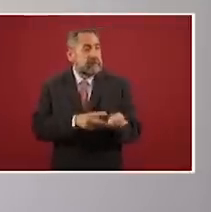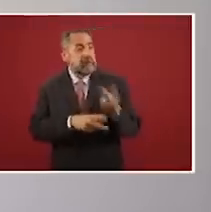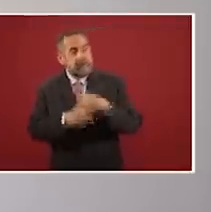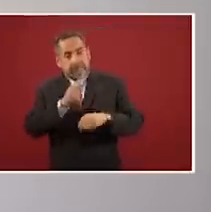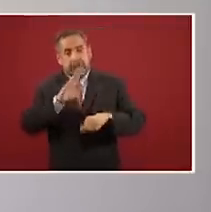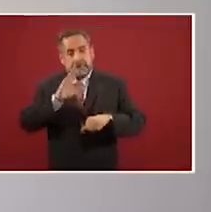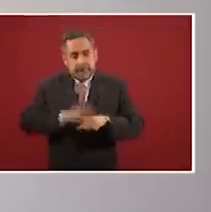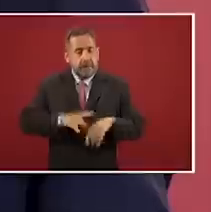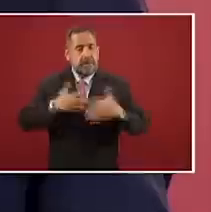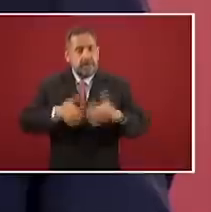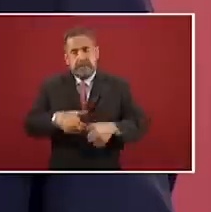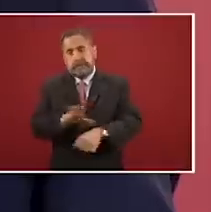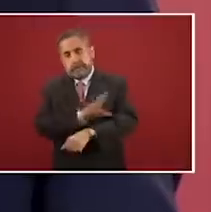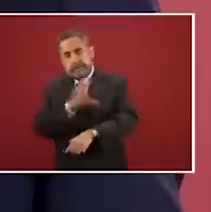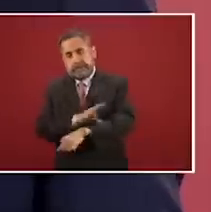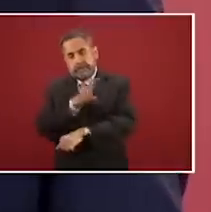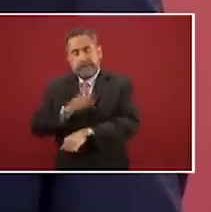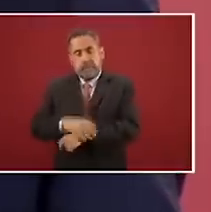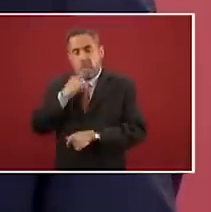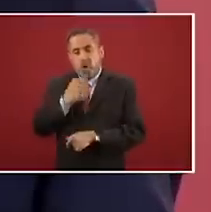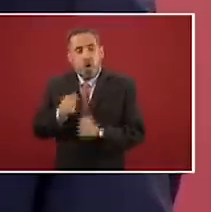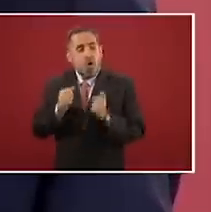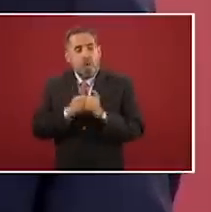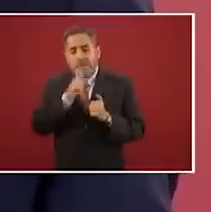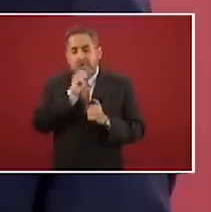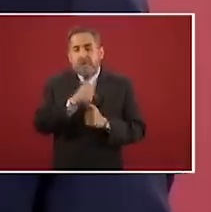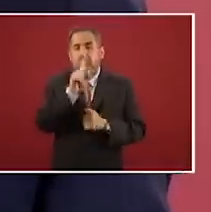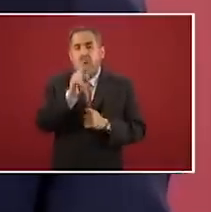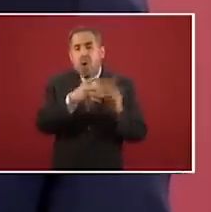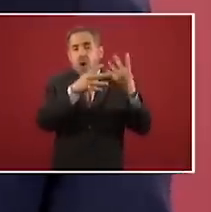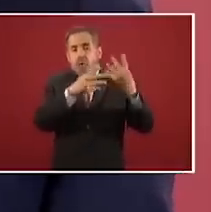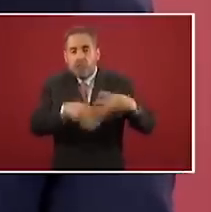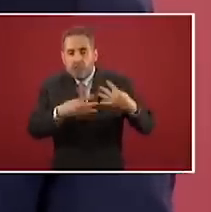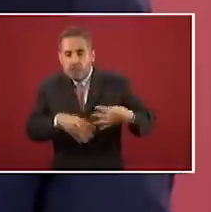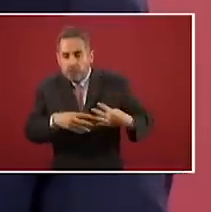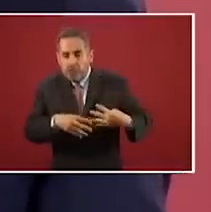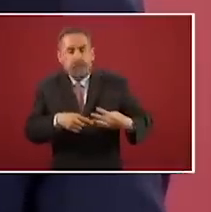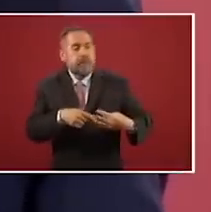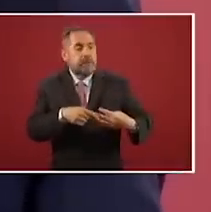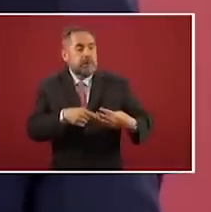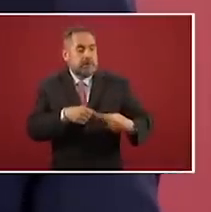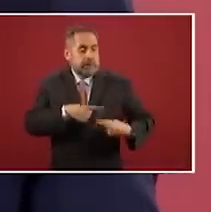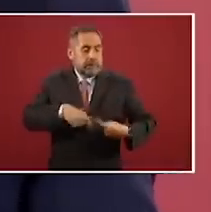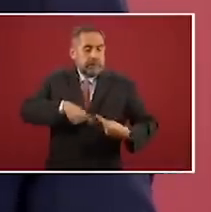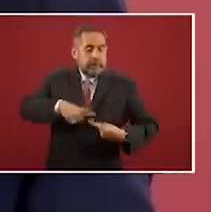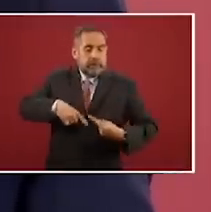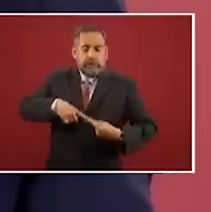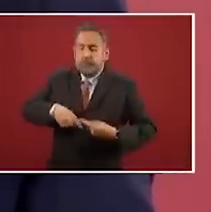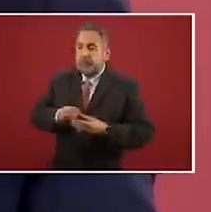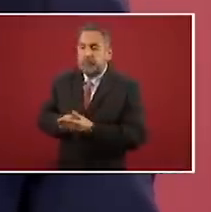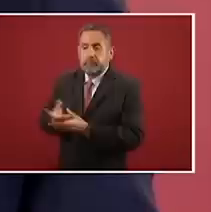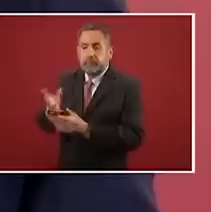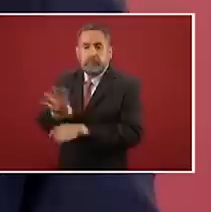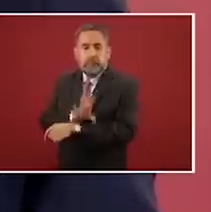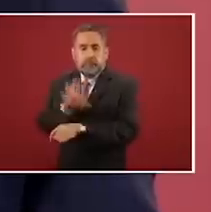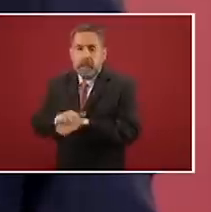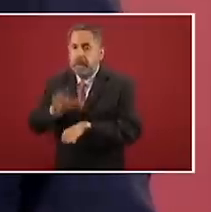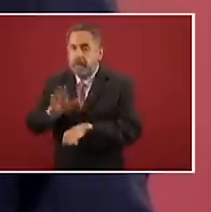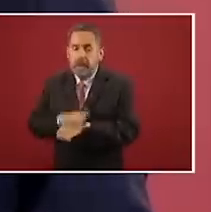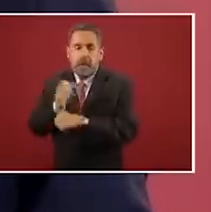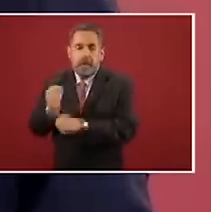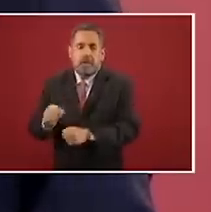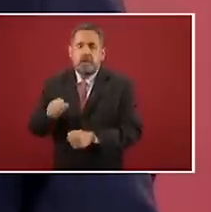energía con la misma agua en las mismas hidroeléctricas, y es